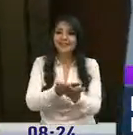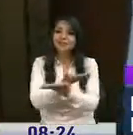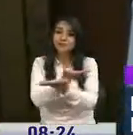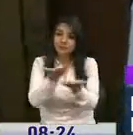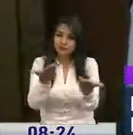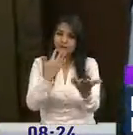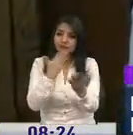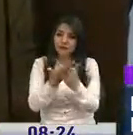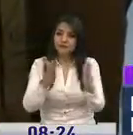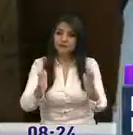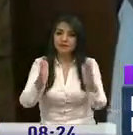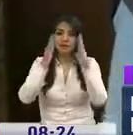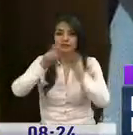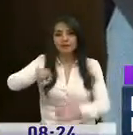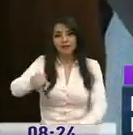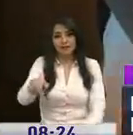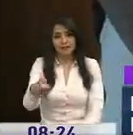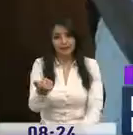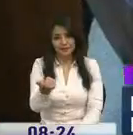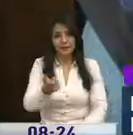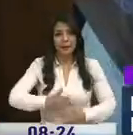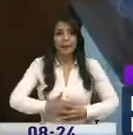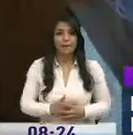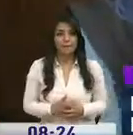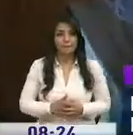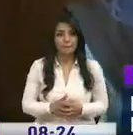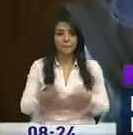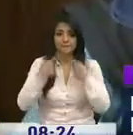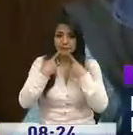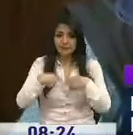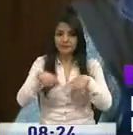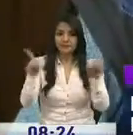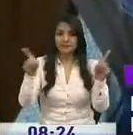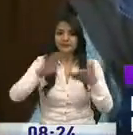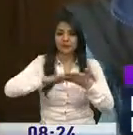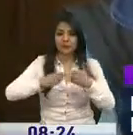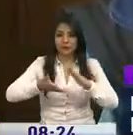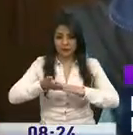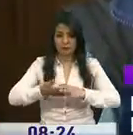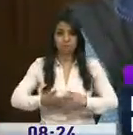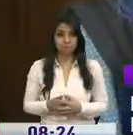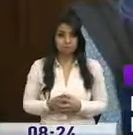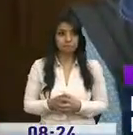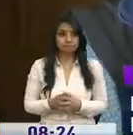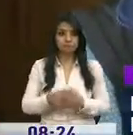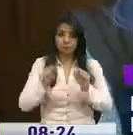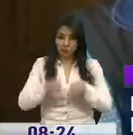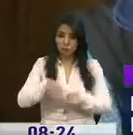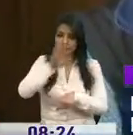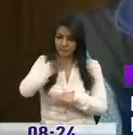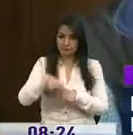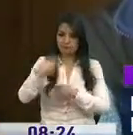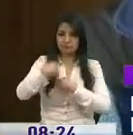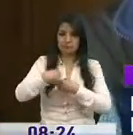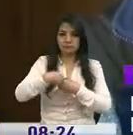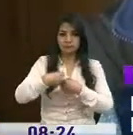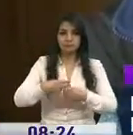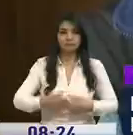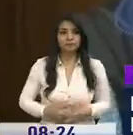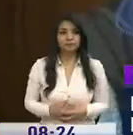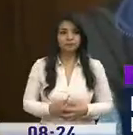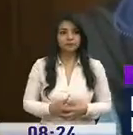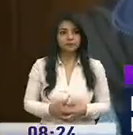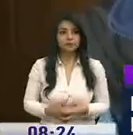por la apertura que nos están dando para dar este comunicado a la comunidad, ¿no? Y que puedan asistir. Sí,